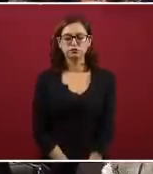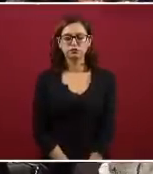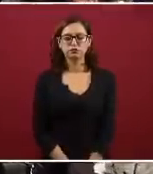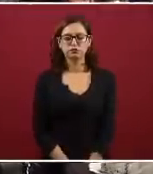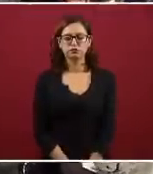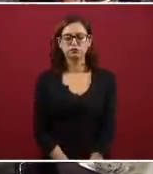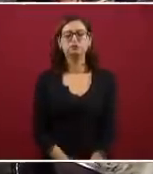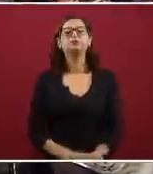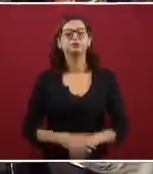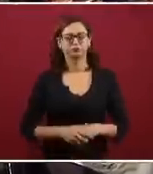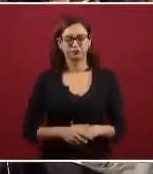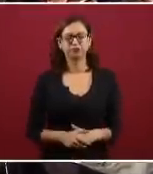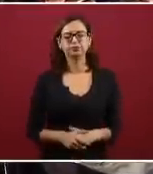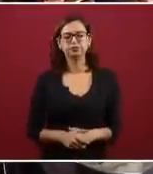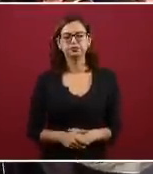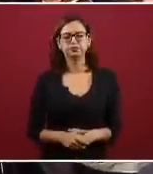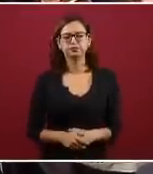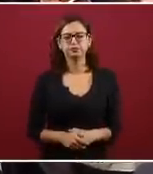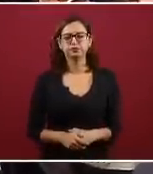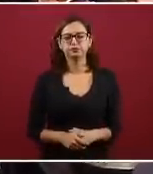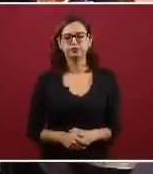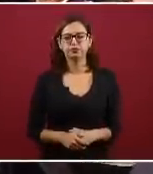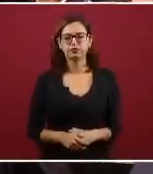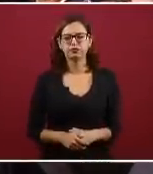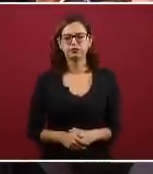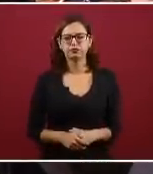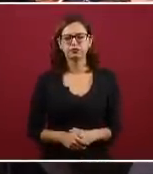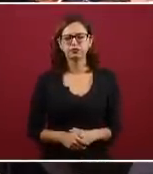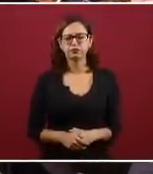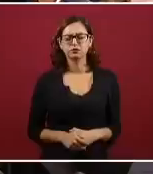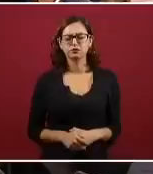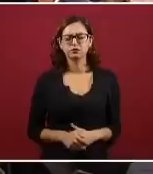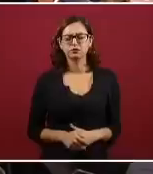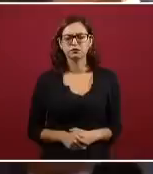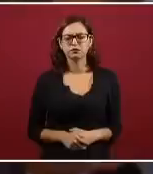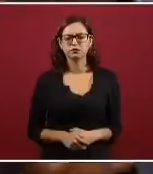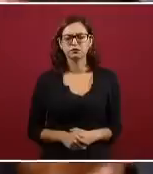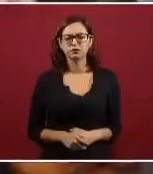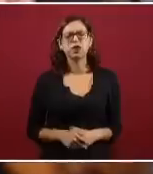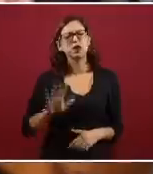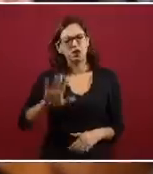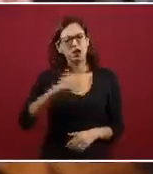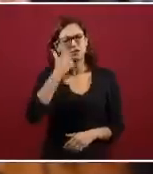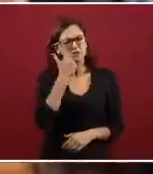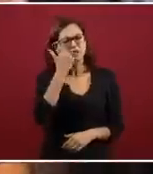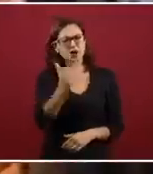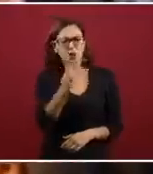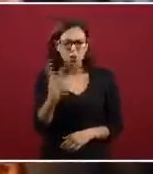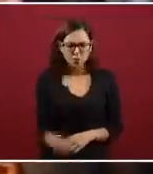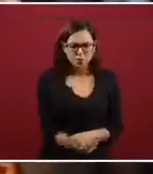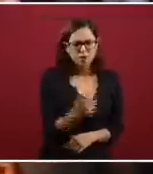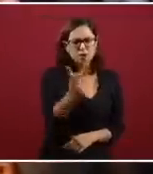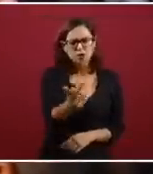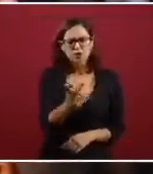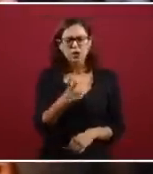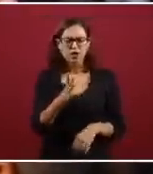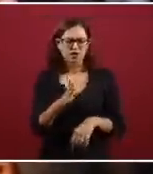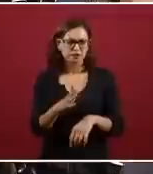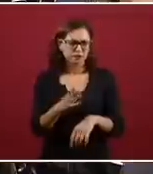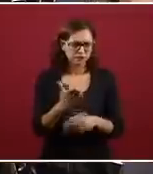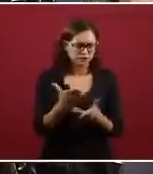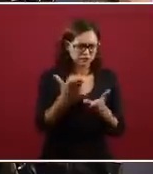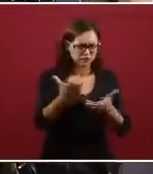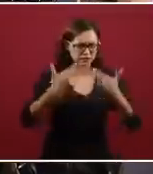al señor director de la Comisión Federal de Electricidad, Manuel Bartlett. Quisiera hacerle una pregunta primero al